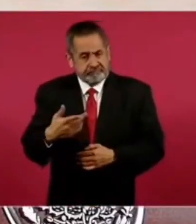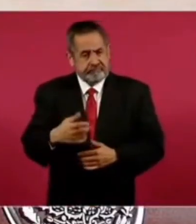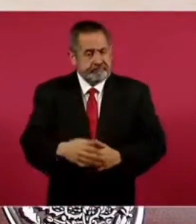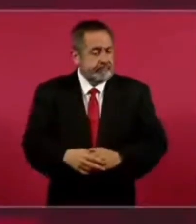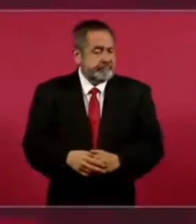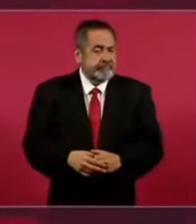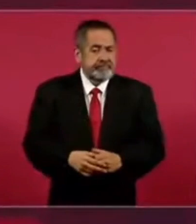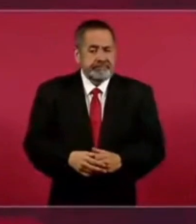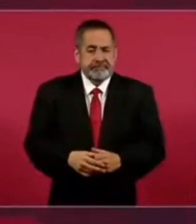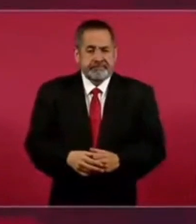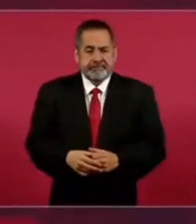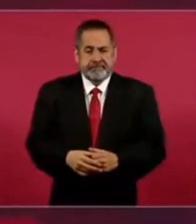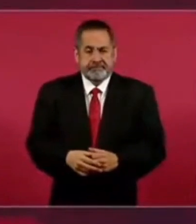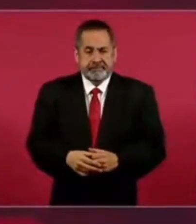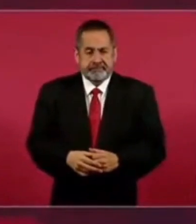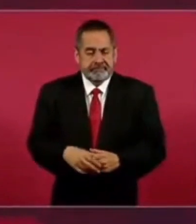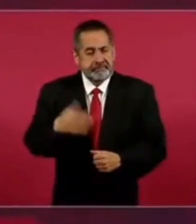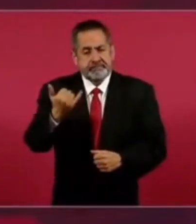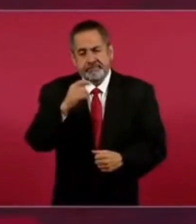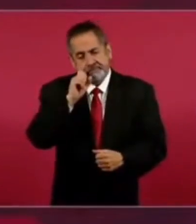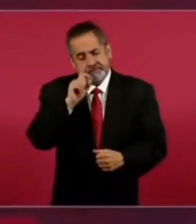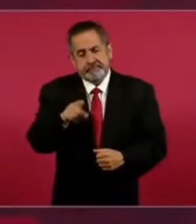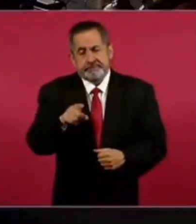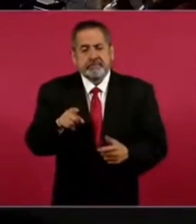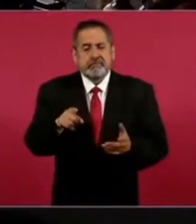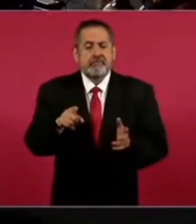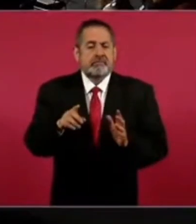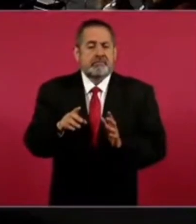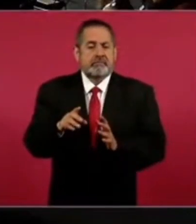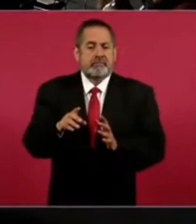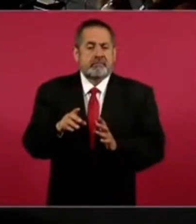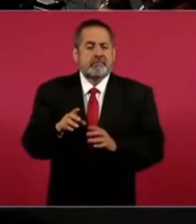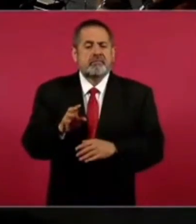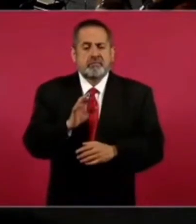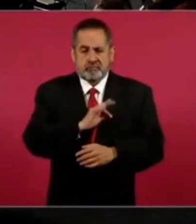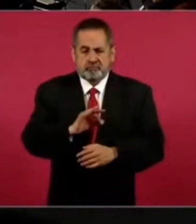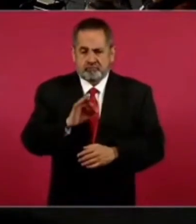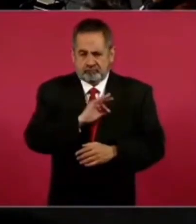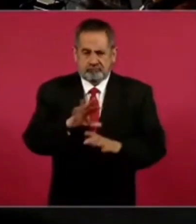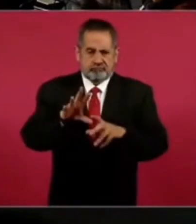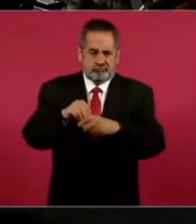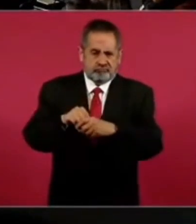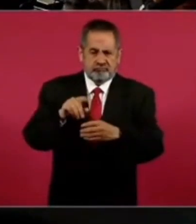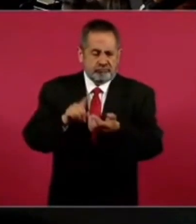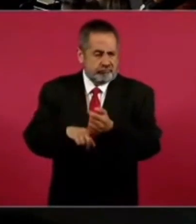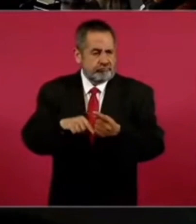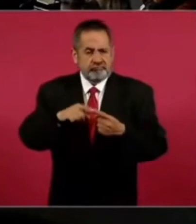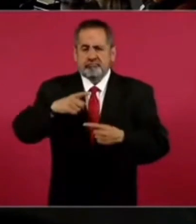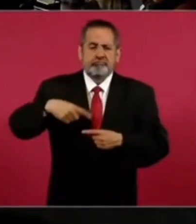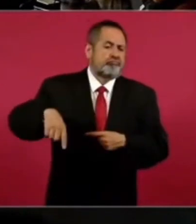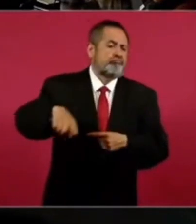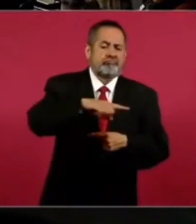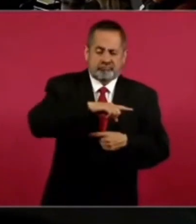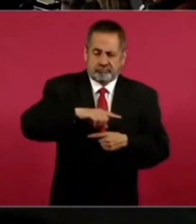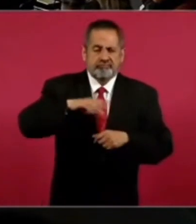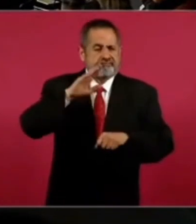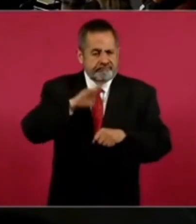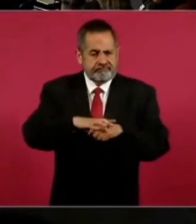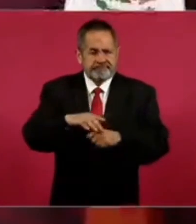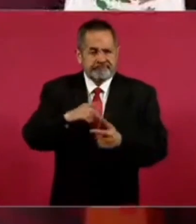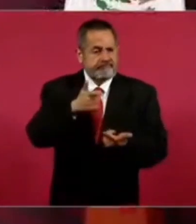Y pues esto nos está permitiendo que cada vez llegue más inversión